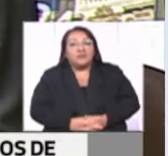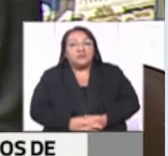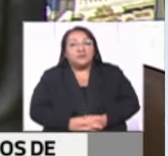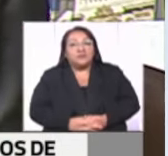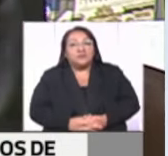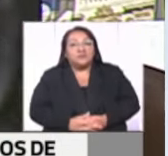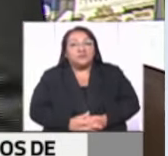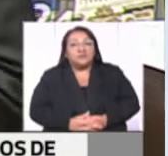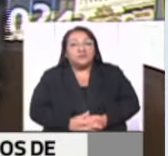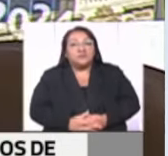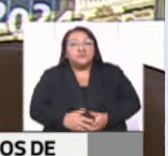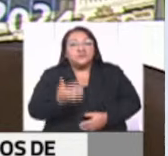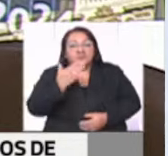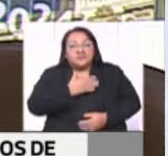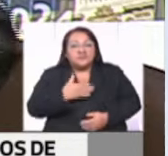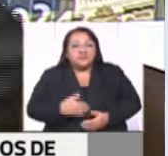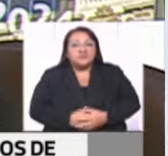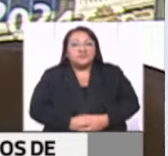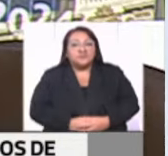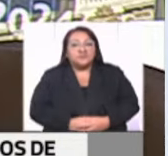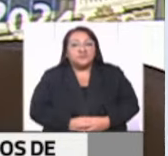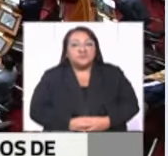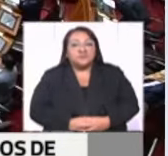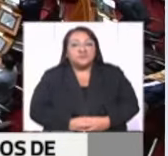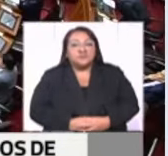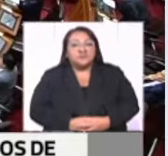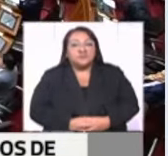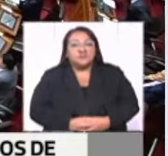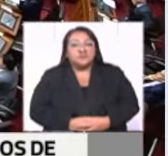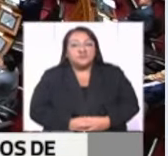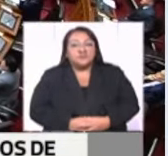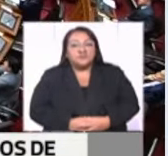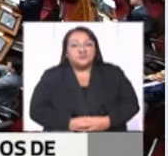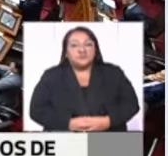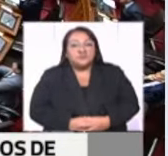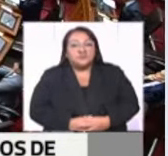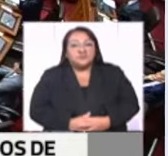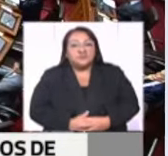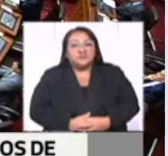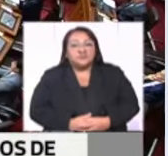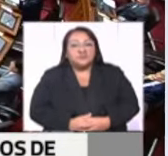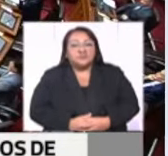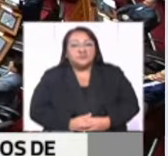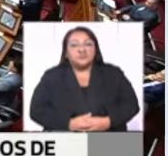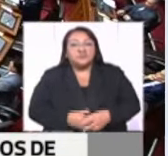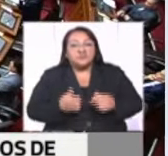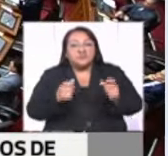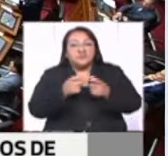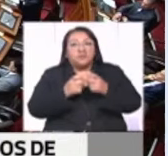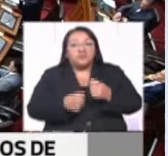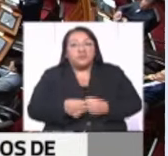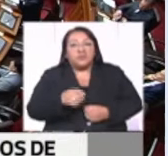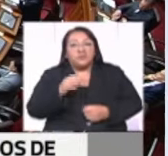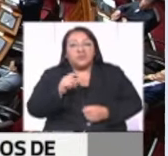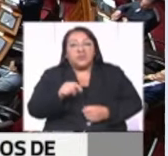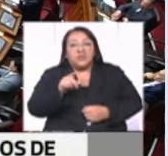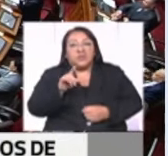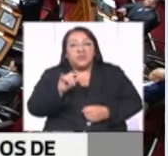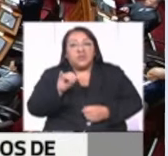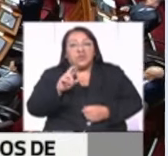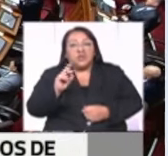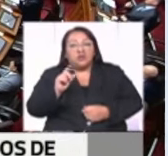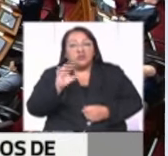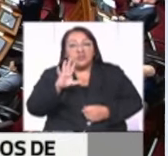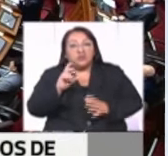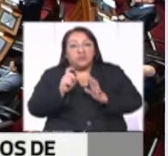lo amerita, ¿no? Muchas gracias, presidente. Muchas gracias, congresista. Tiene el uso de la palabra el congresista Segundo Quiroz, hasta por